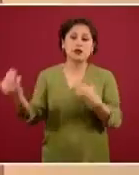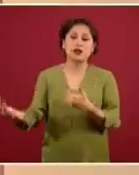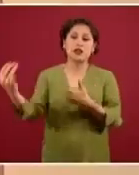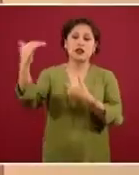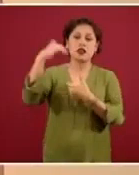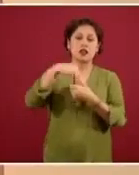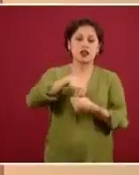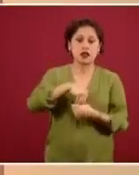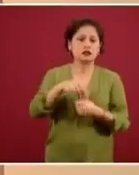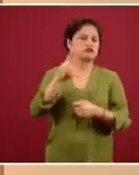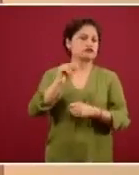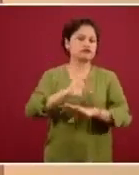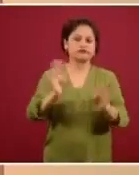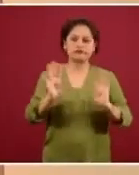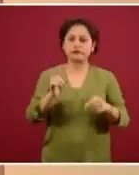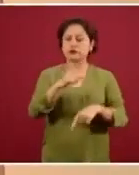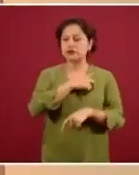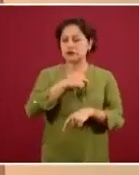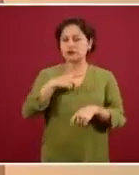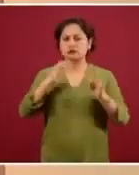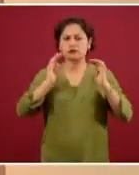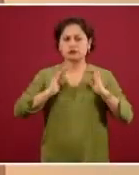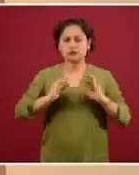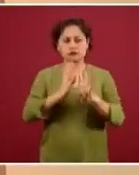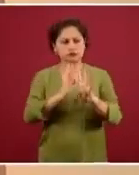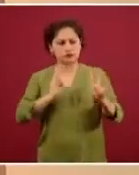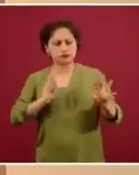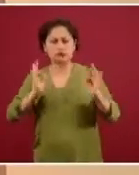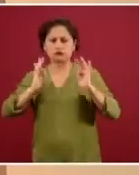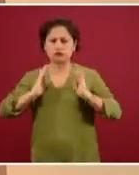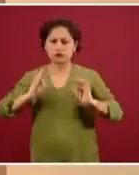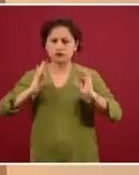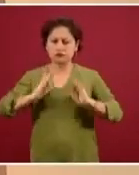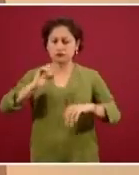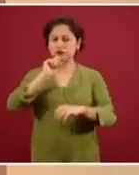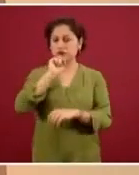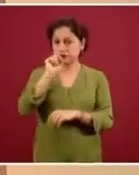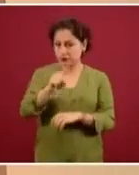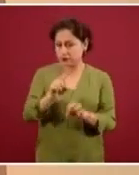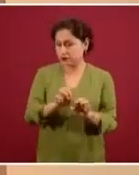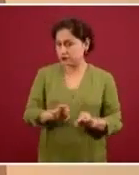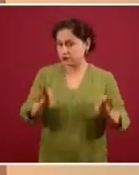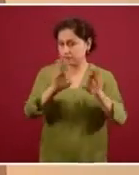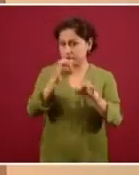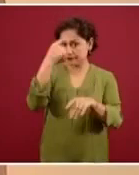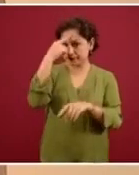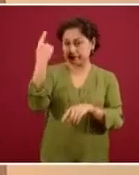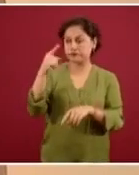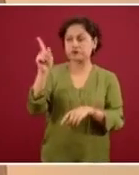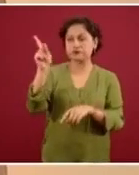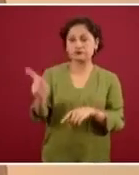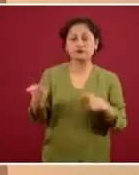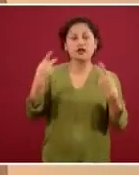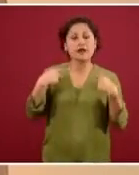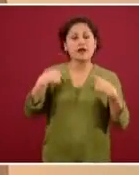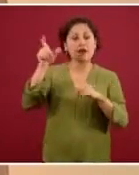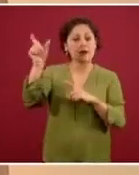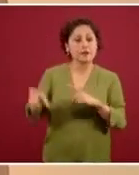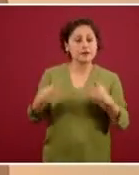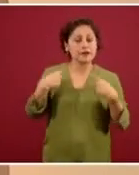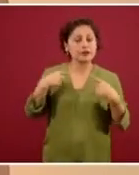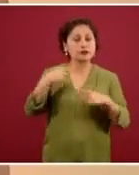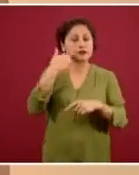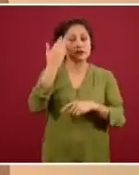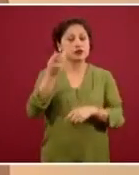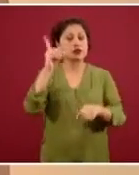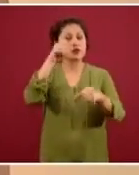para ofrecer un mejor servicio para el donante y para que se optimice en todo momento el donante y el personal de